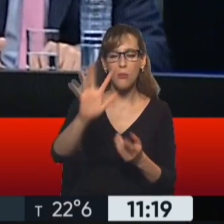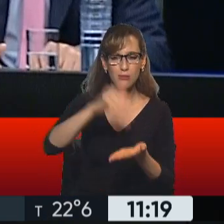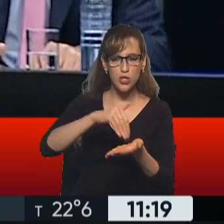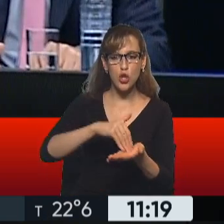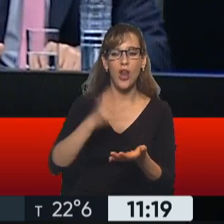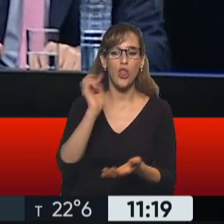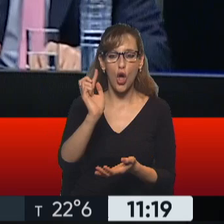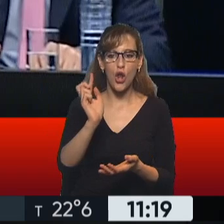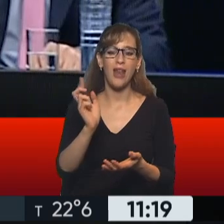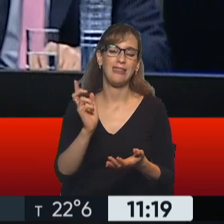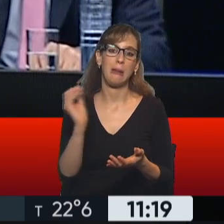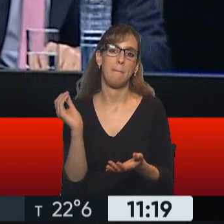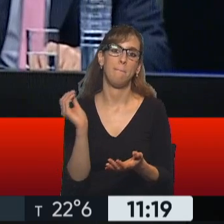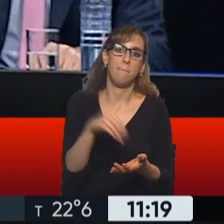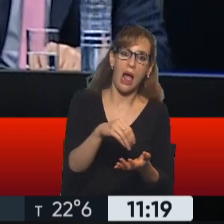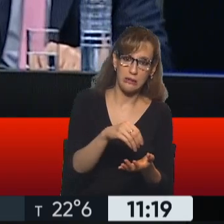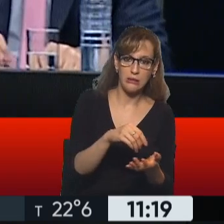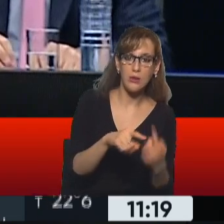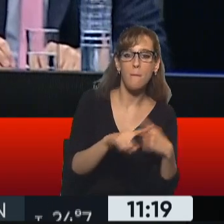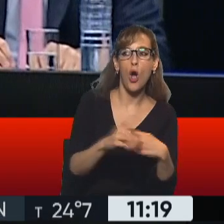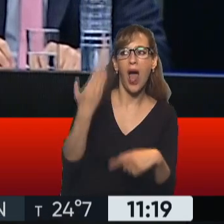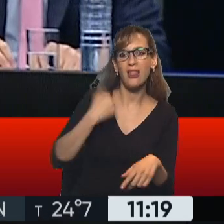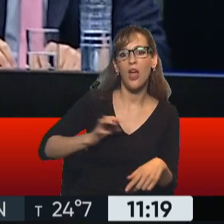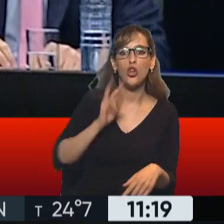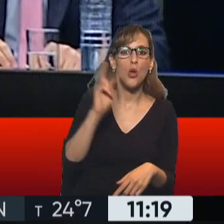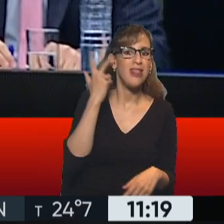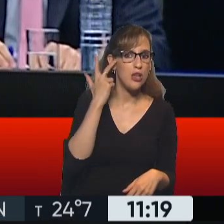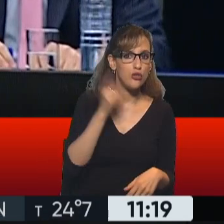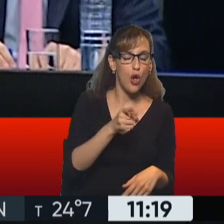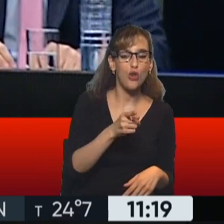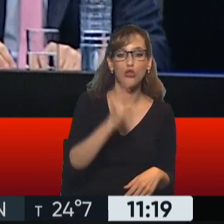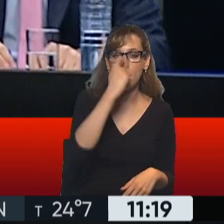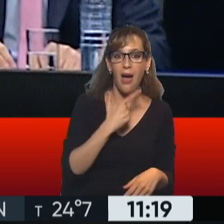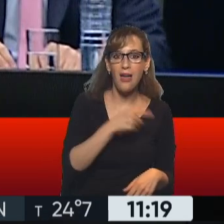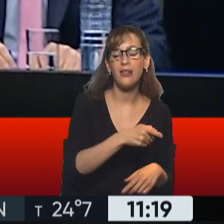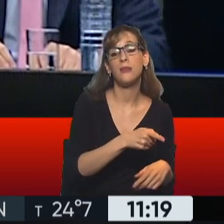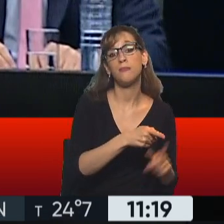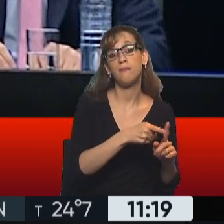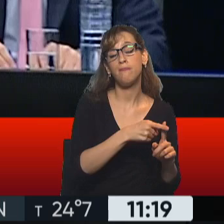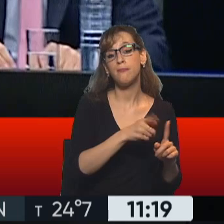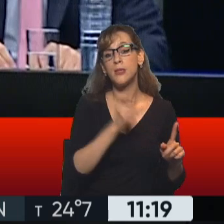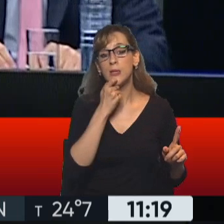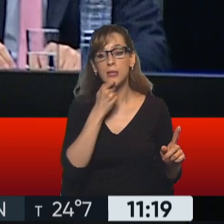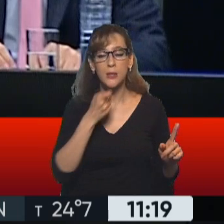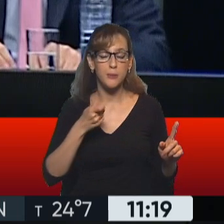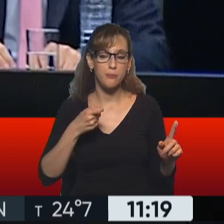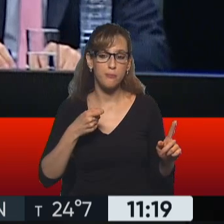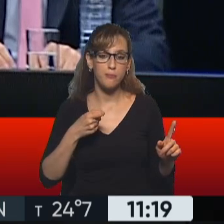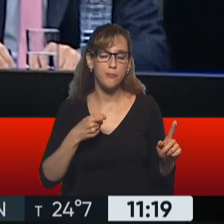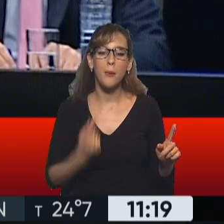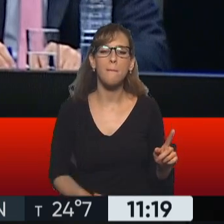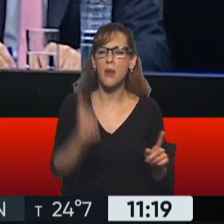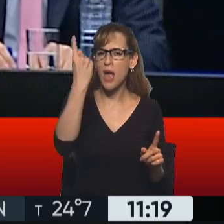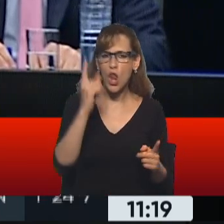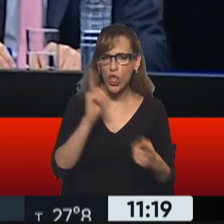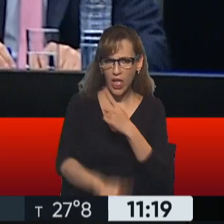los desembolsos que hay que hacer contra el programa Stand-by del 2018, ¿se van a entregar todo en el primer